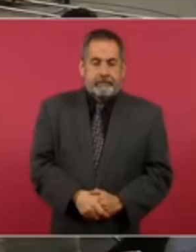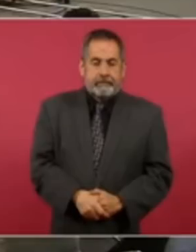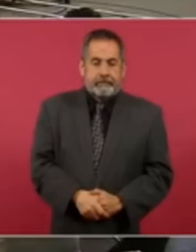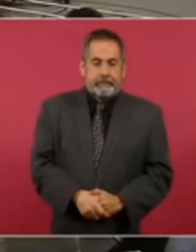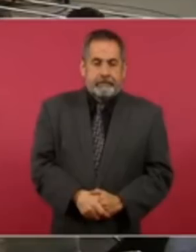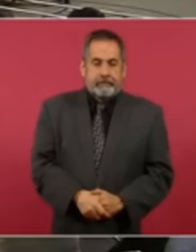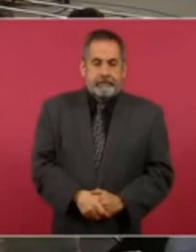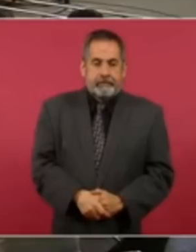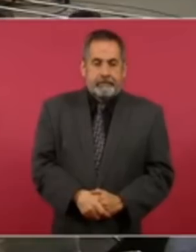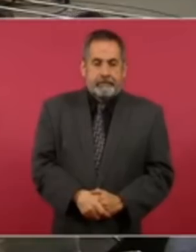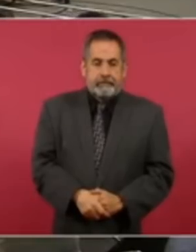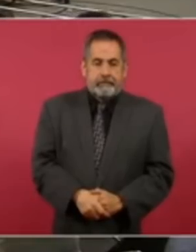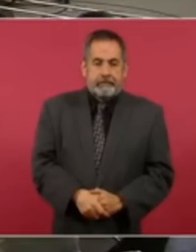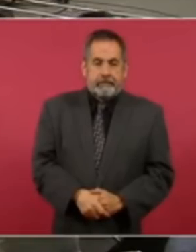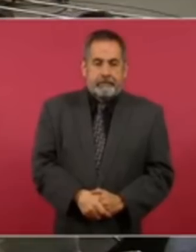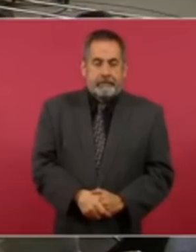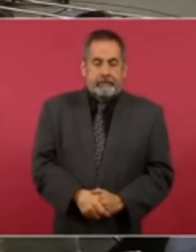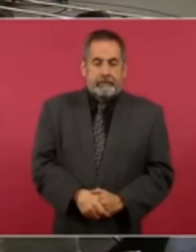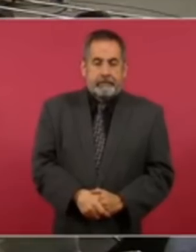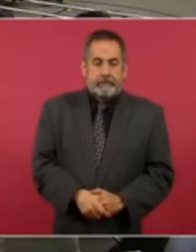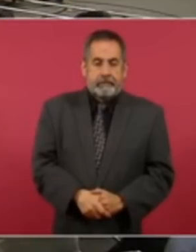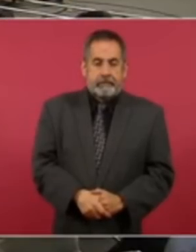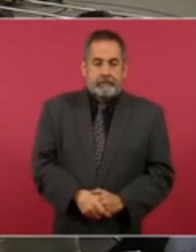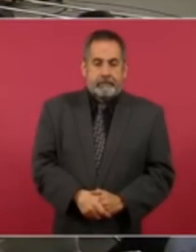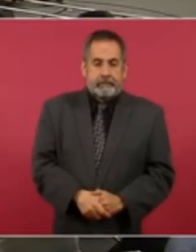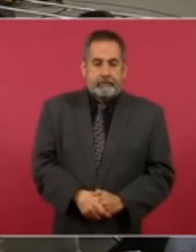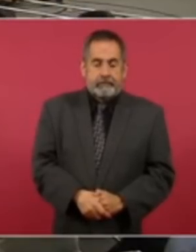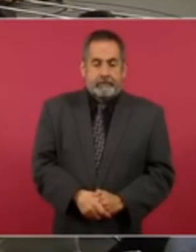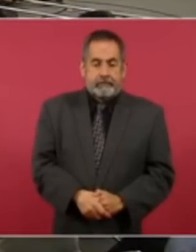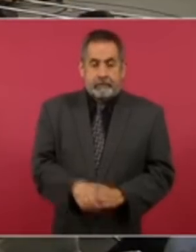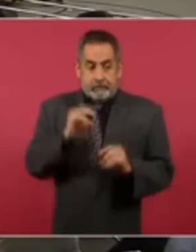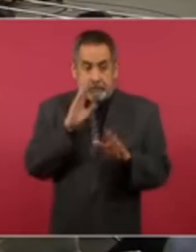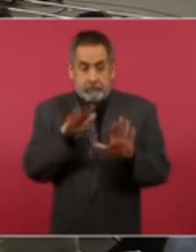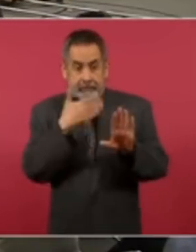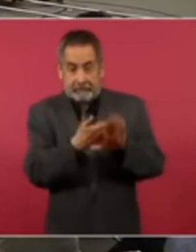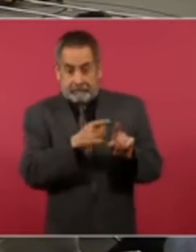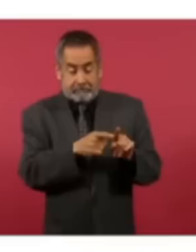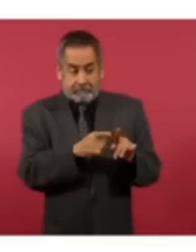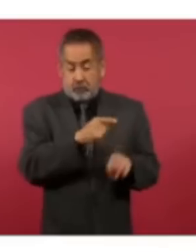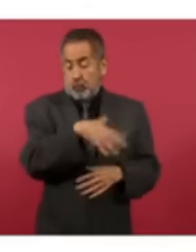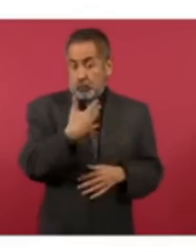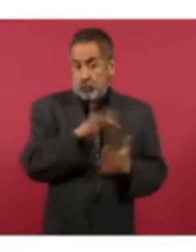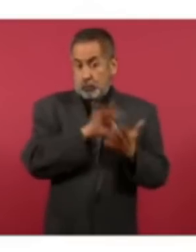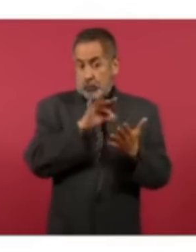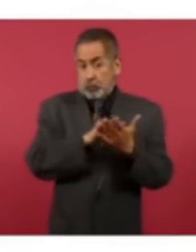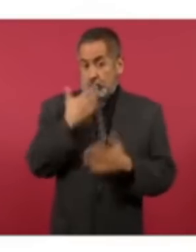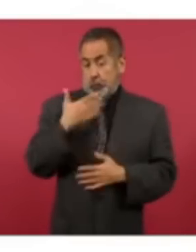Es cuando se anunció la planta de Tesla, que es el debate que hicieron. No la quiero afectar porque está muy bien posicionada.